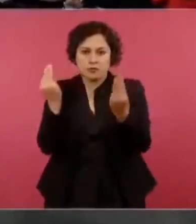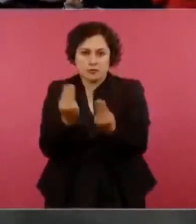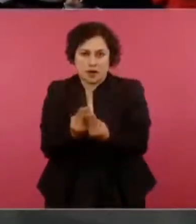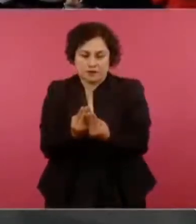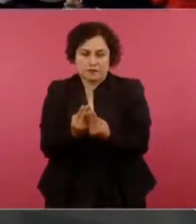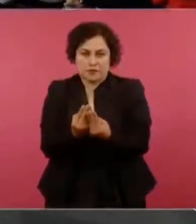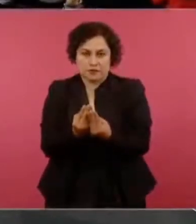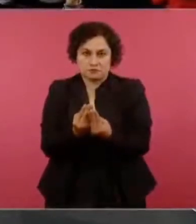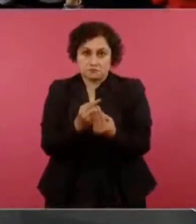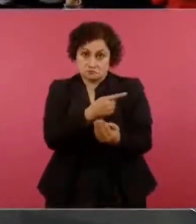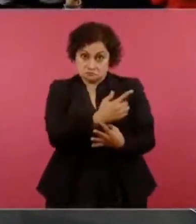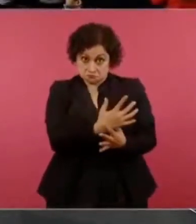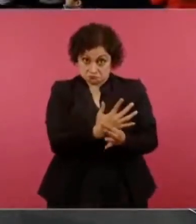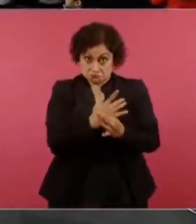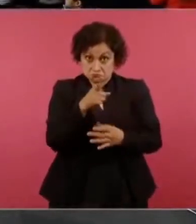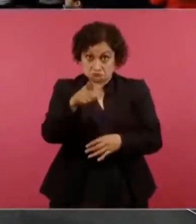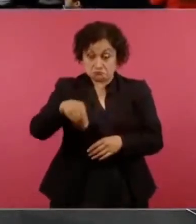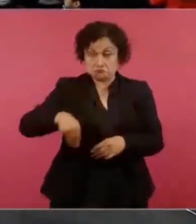que